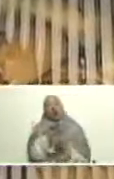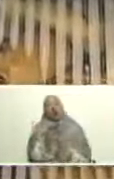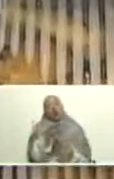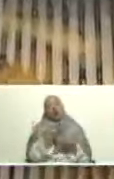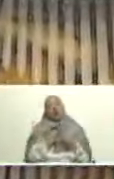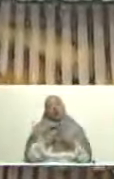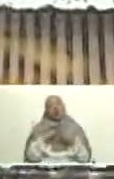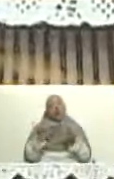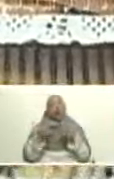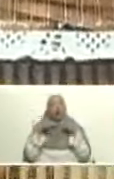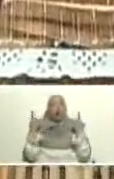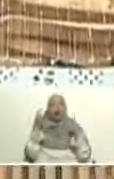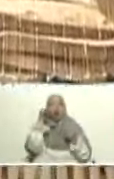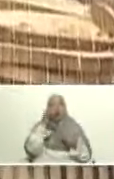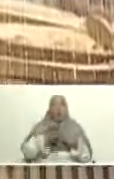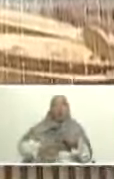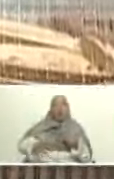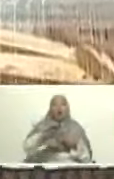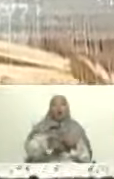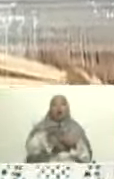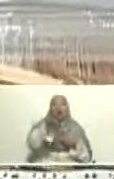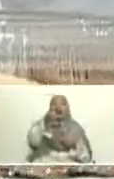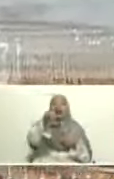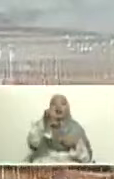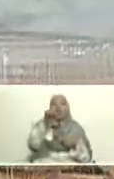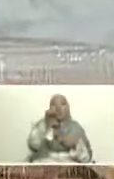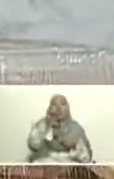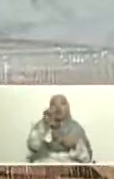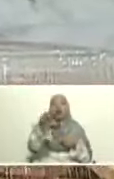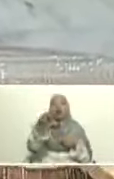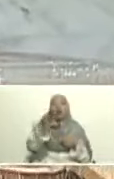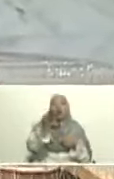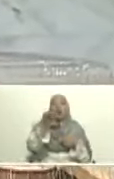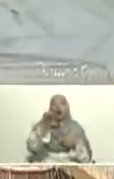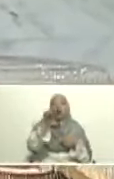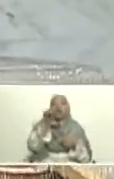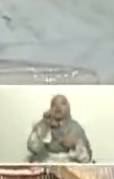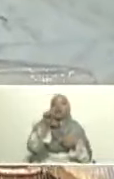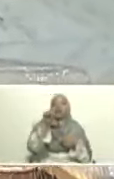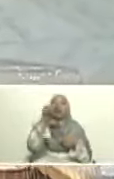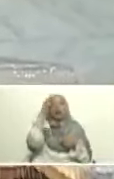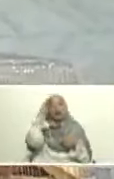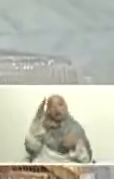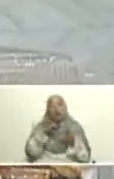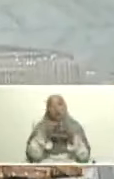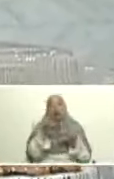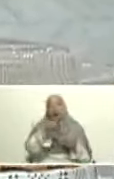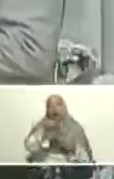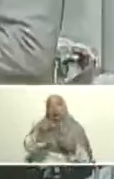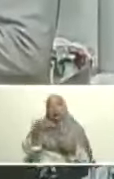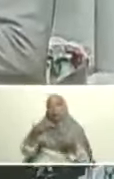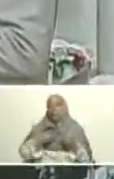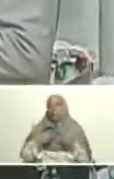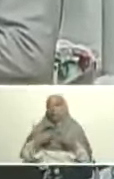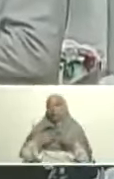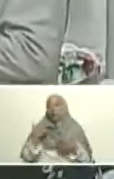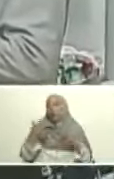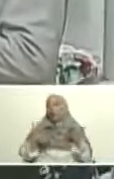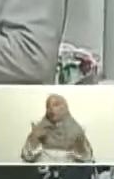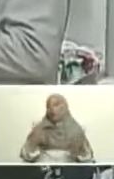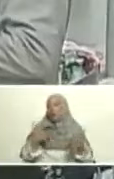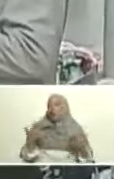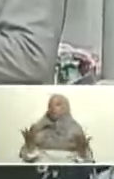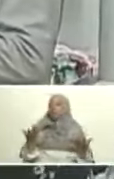La Guaira, en el pueblo de Naiguatá. Guaireña, de Naiguatá. Bueno, dale saludo a la gente de Naiguatá. Un gusto. ¿Y cómo va la actividad?